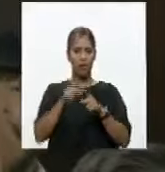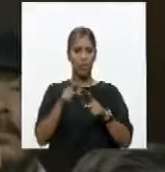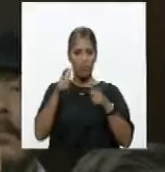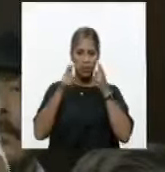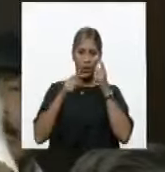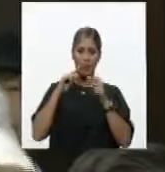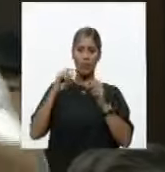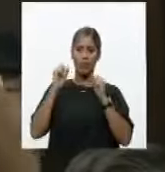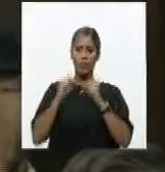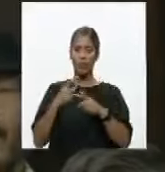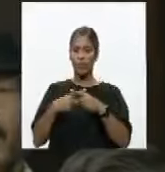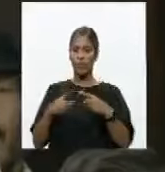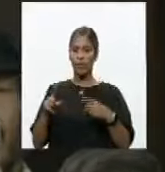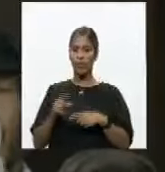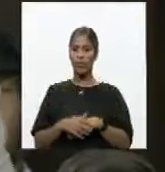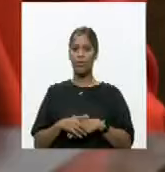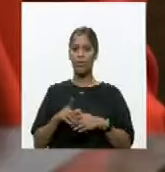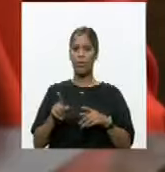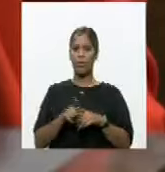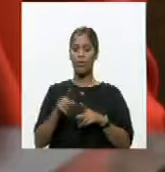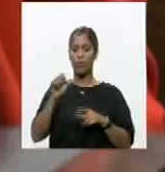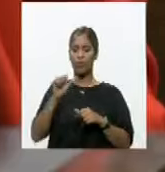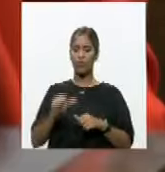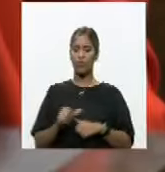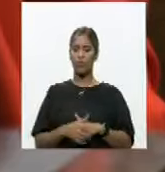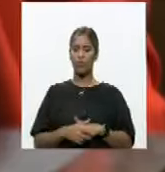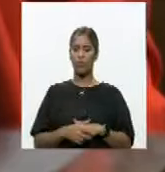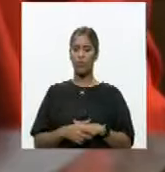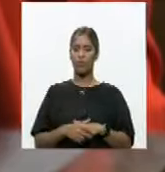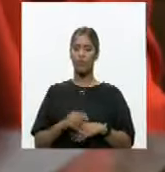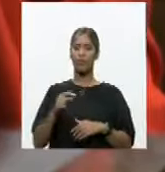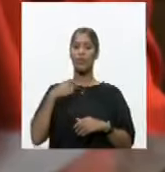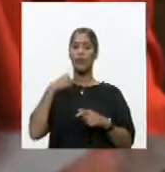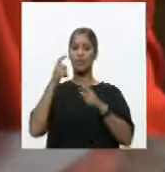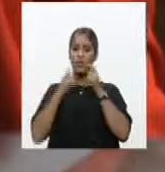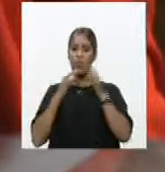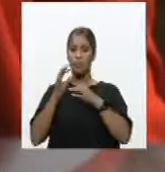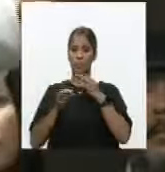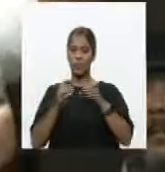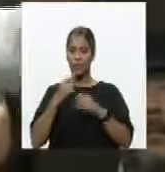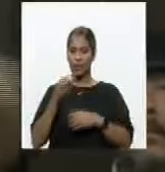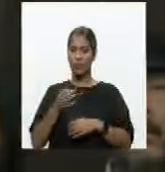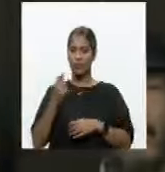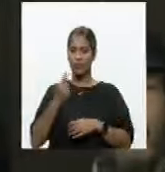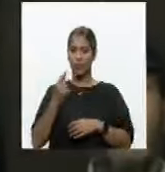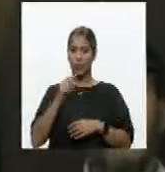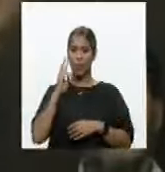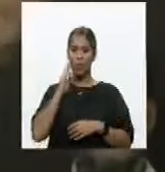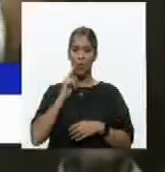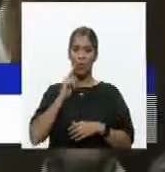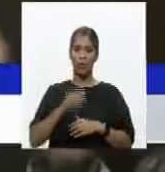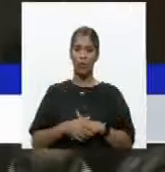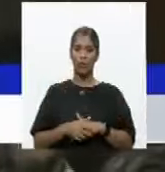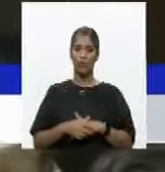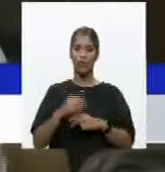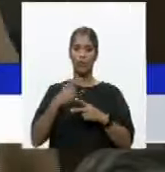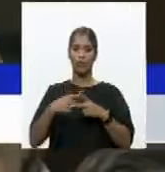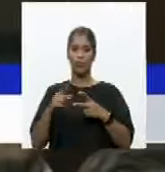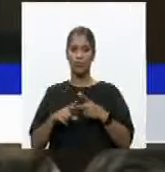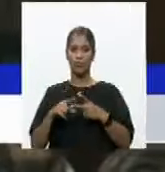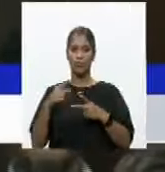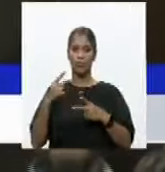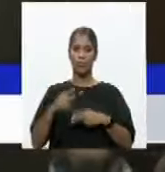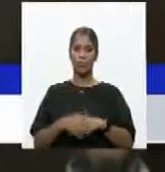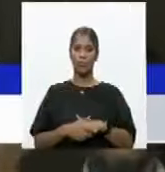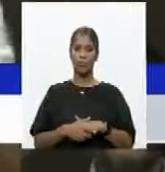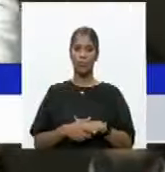que era radicalmente distinto a los gorilas del sur. Y fue que Chávez empezó a hablar no solo de Bolívar, no solo de Zamora, no solo